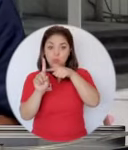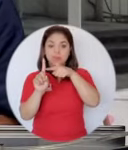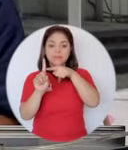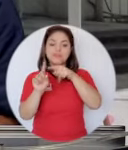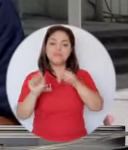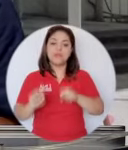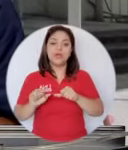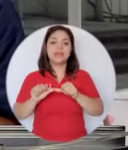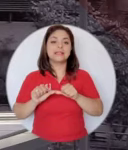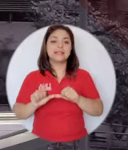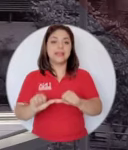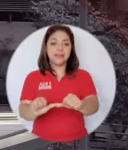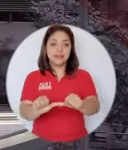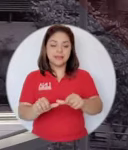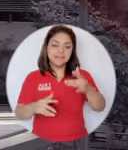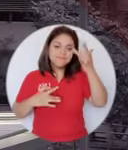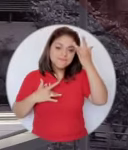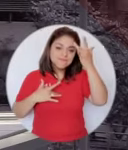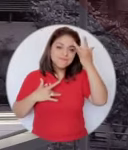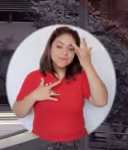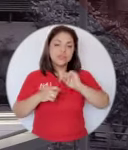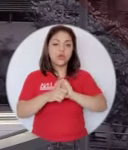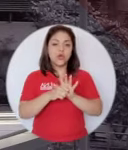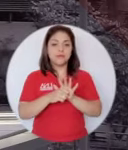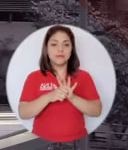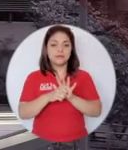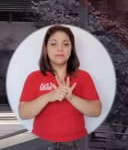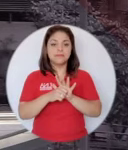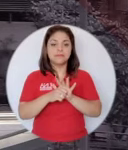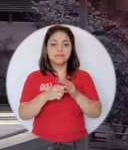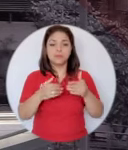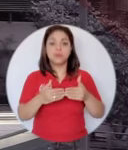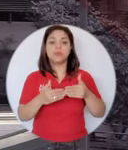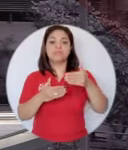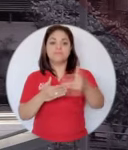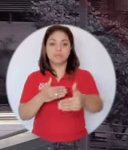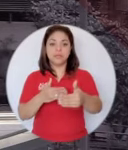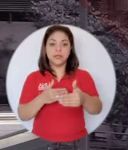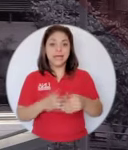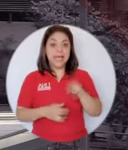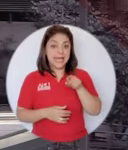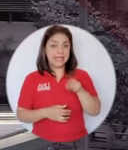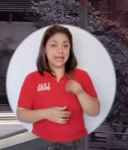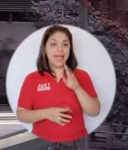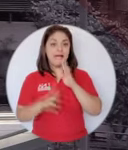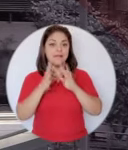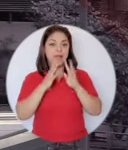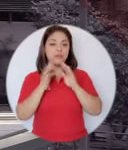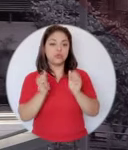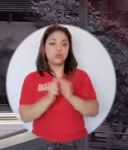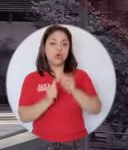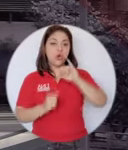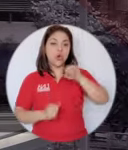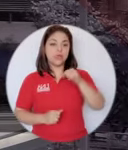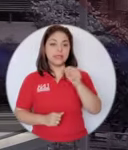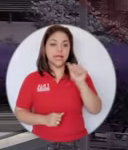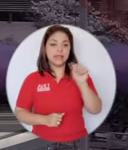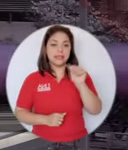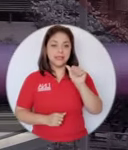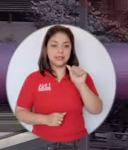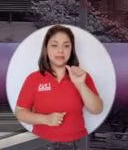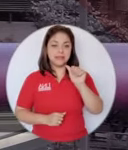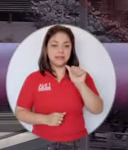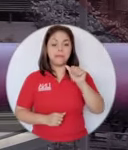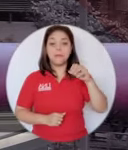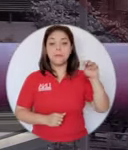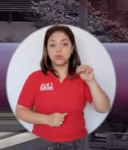síntomas de COVID prolongado. Sí, sobre este tema conversamos con José Andrés Trejos Montoya, quien es el coordinador del Centro de Rehabilitación